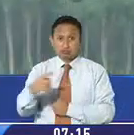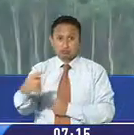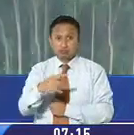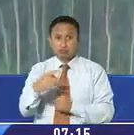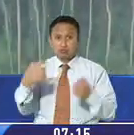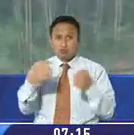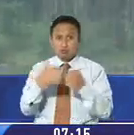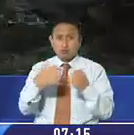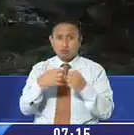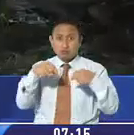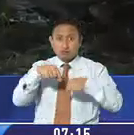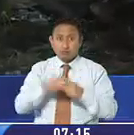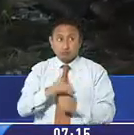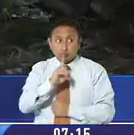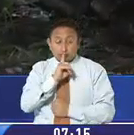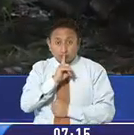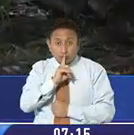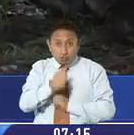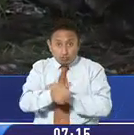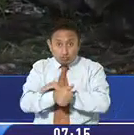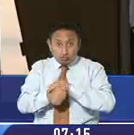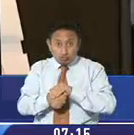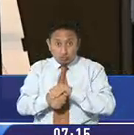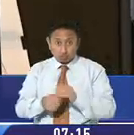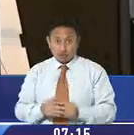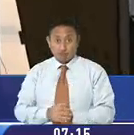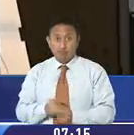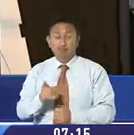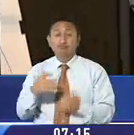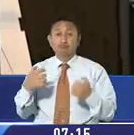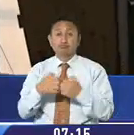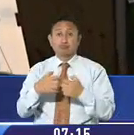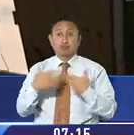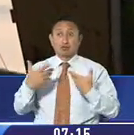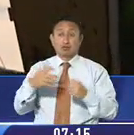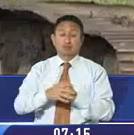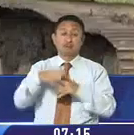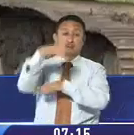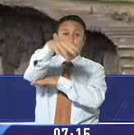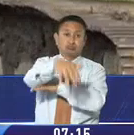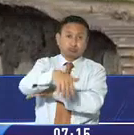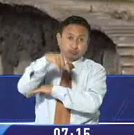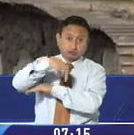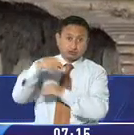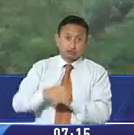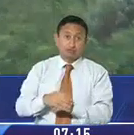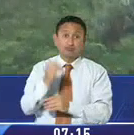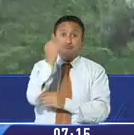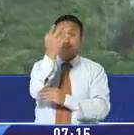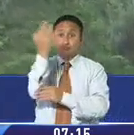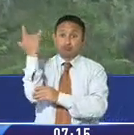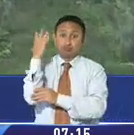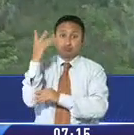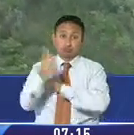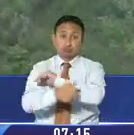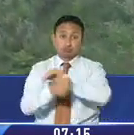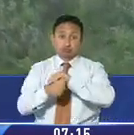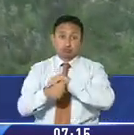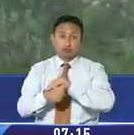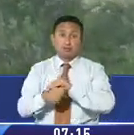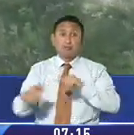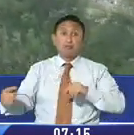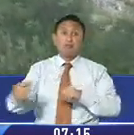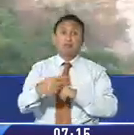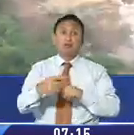de esconder para evitar su decomiso. Equipo pesado que pretendía ser camuflado entre los árboles. Lo que no pudieron borrar fueron las huellas